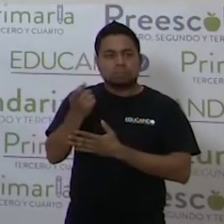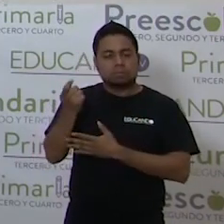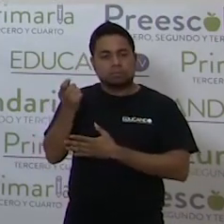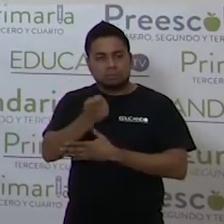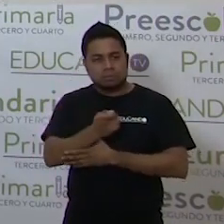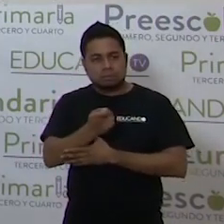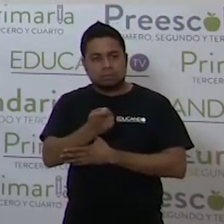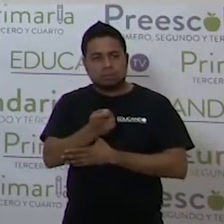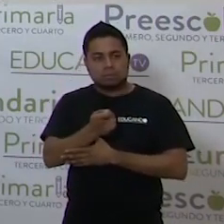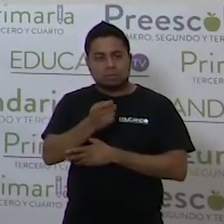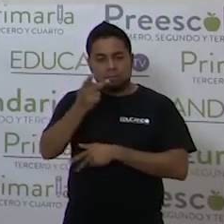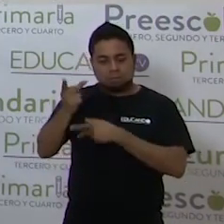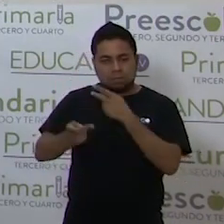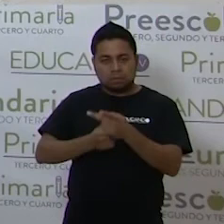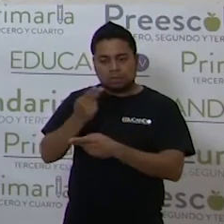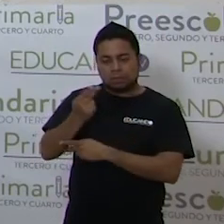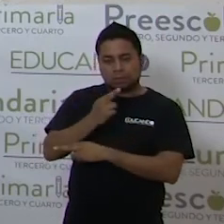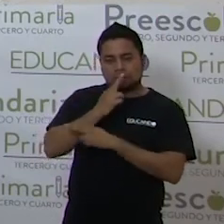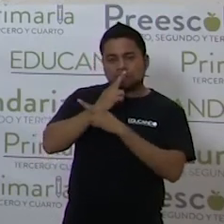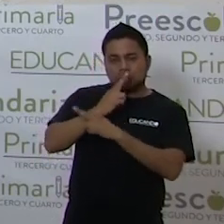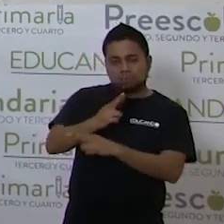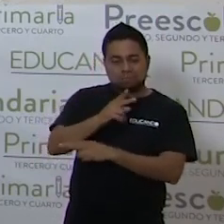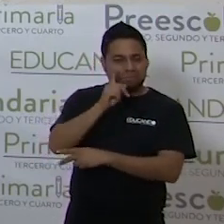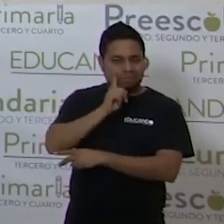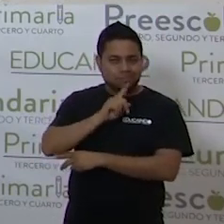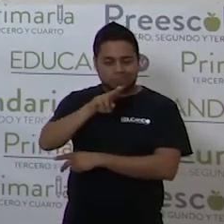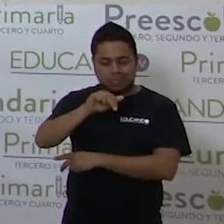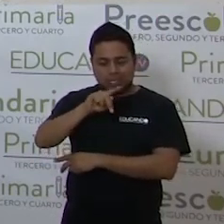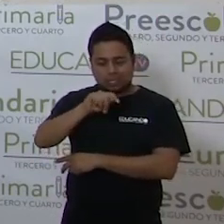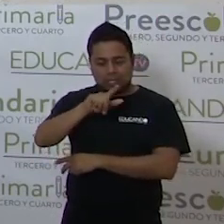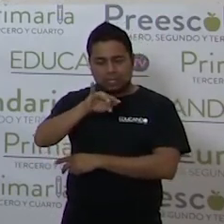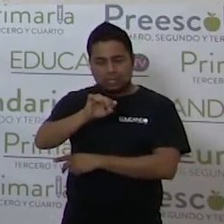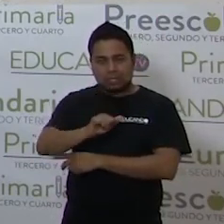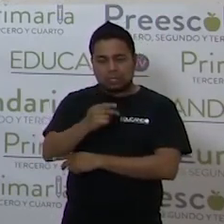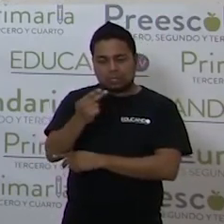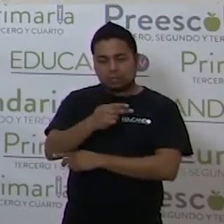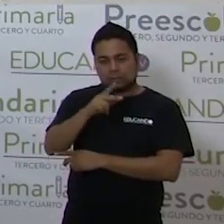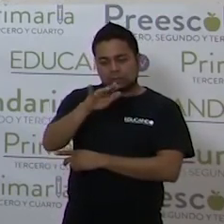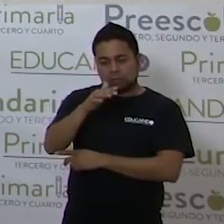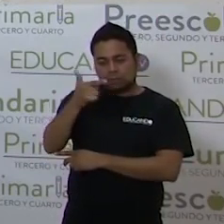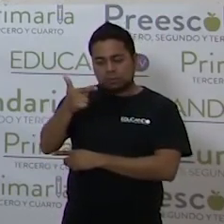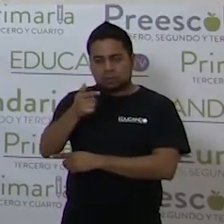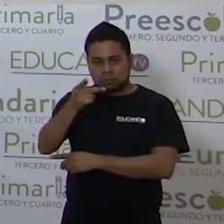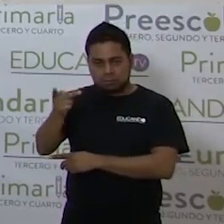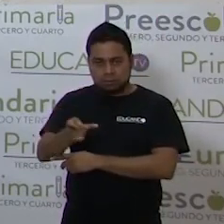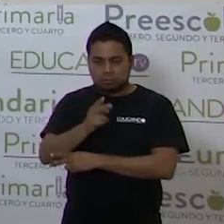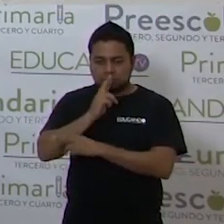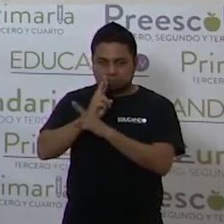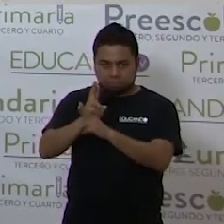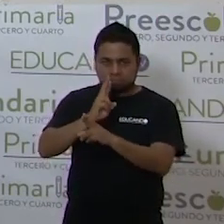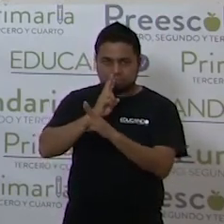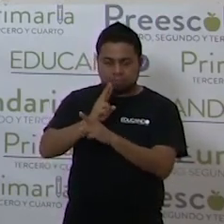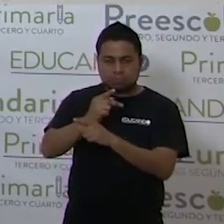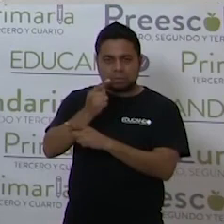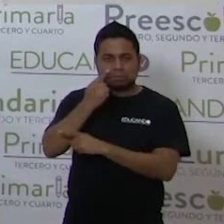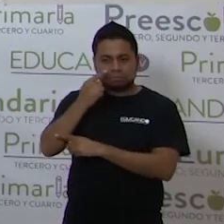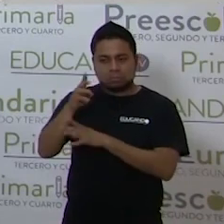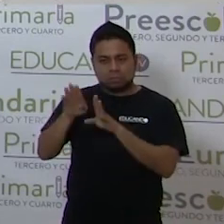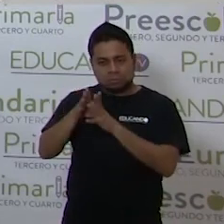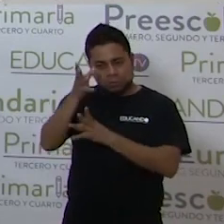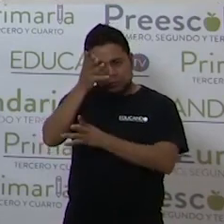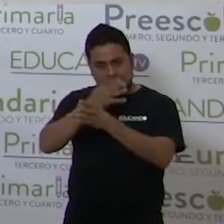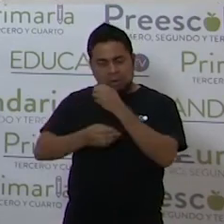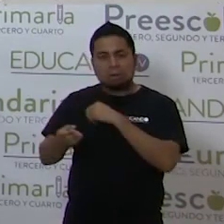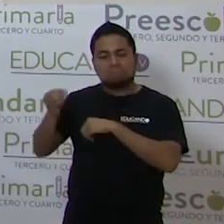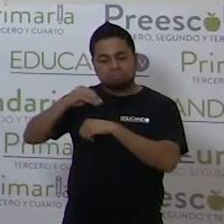cuántas preguntas necesita responder natalia 57 y ya vieron todo lo que aprendemos aquí